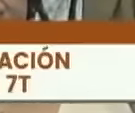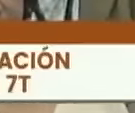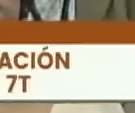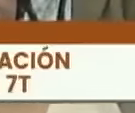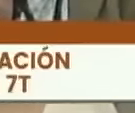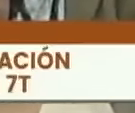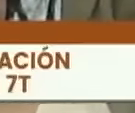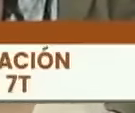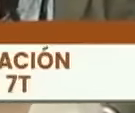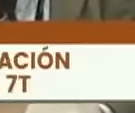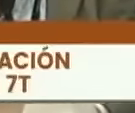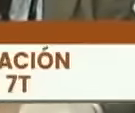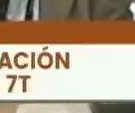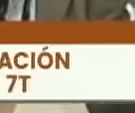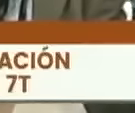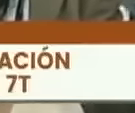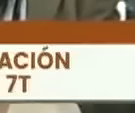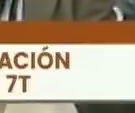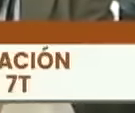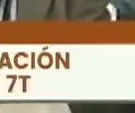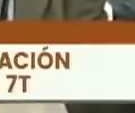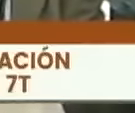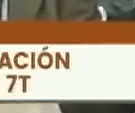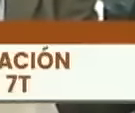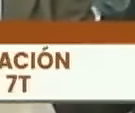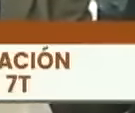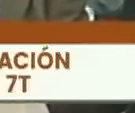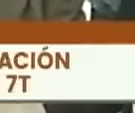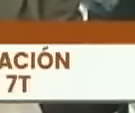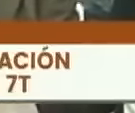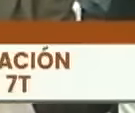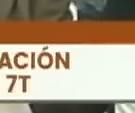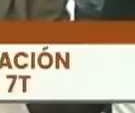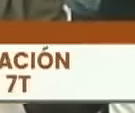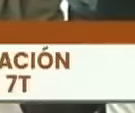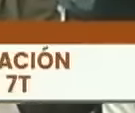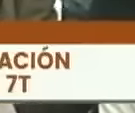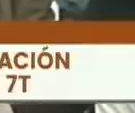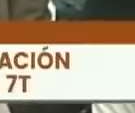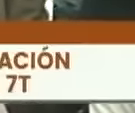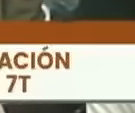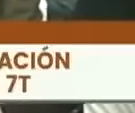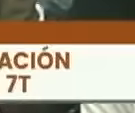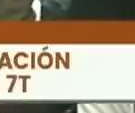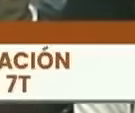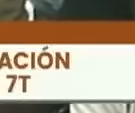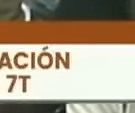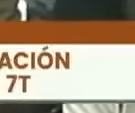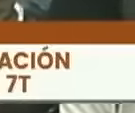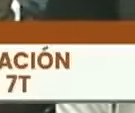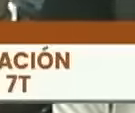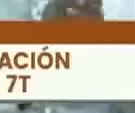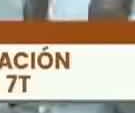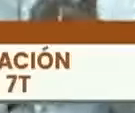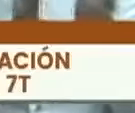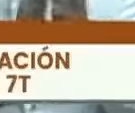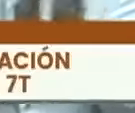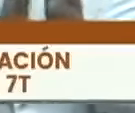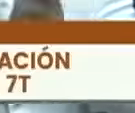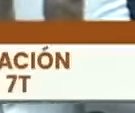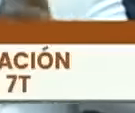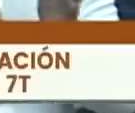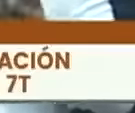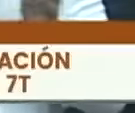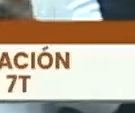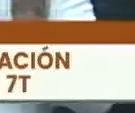la protección social pese a la agresión permanente, la agresión imperial. Justamente es ese gran debate que se desarrolla acá en los espacios